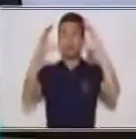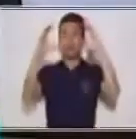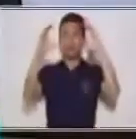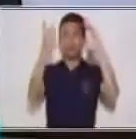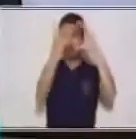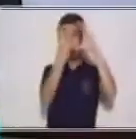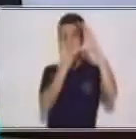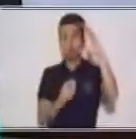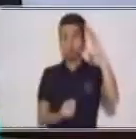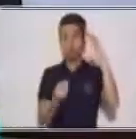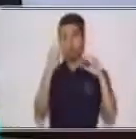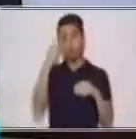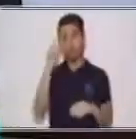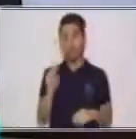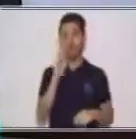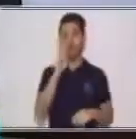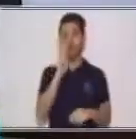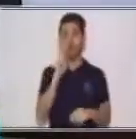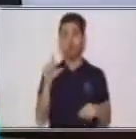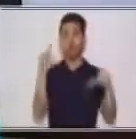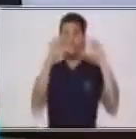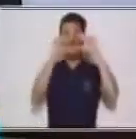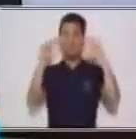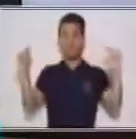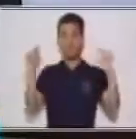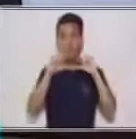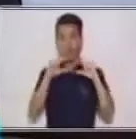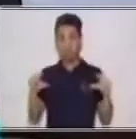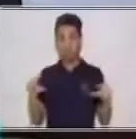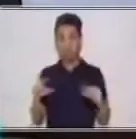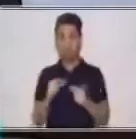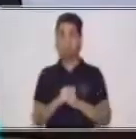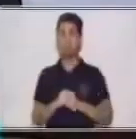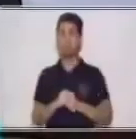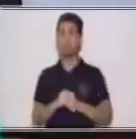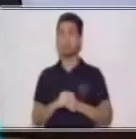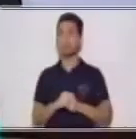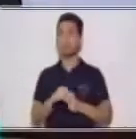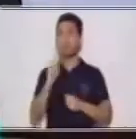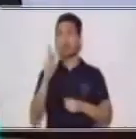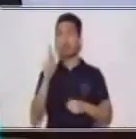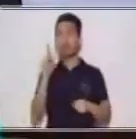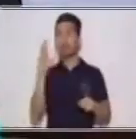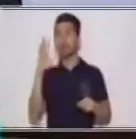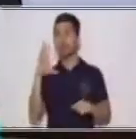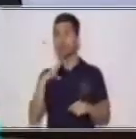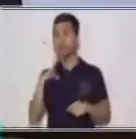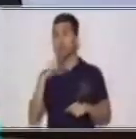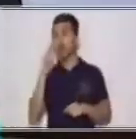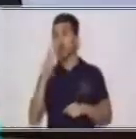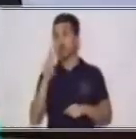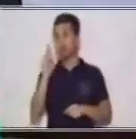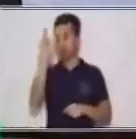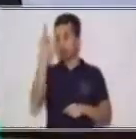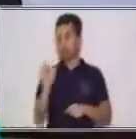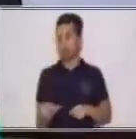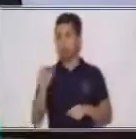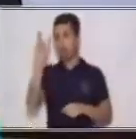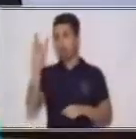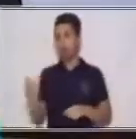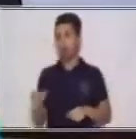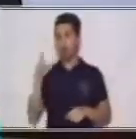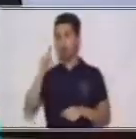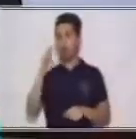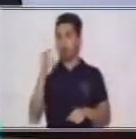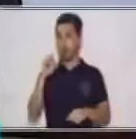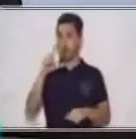de dos filas, ¿sí? Dos filas y de dos columnas. Y esto se va